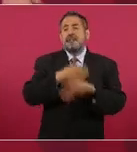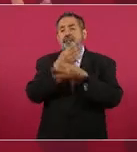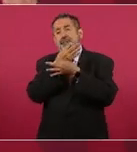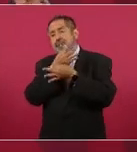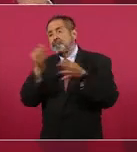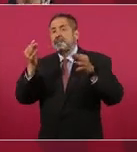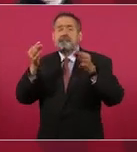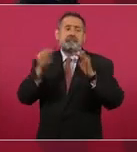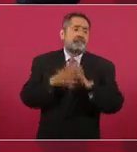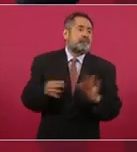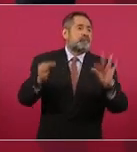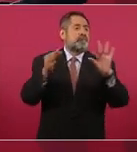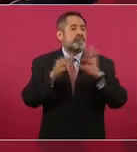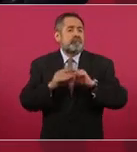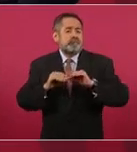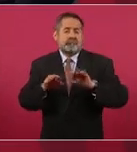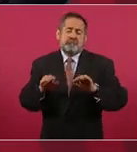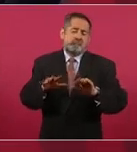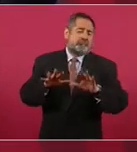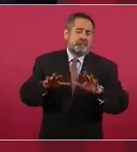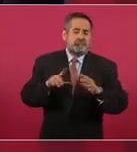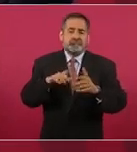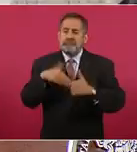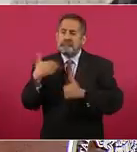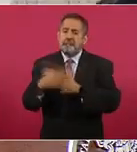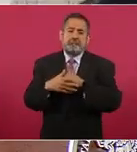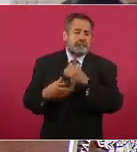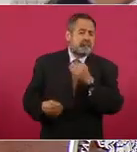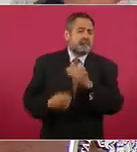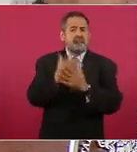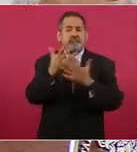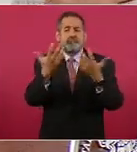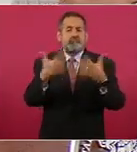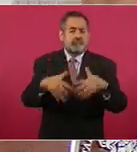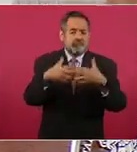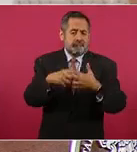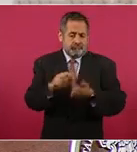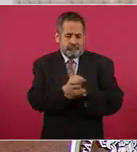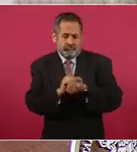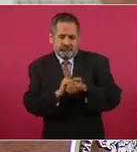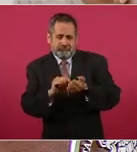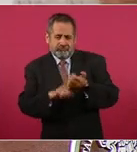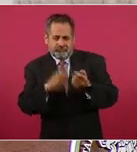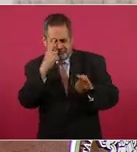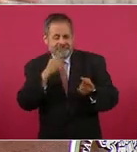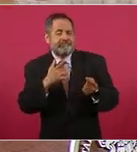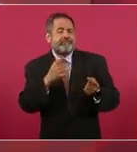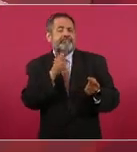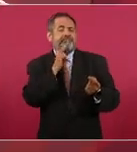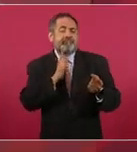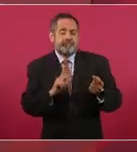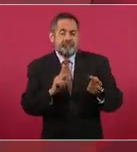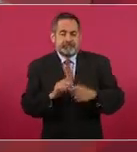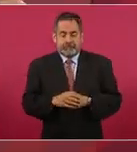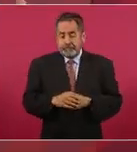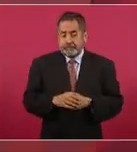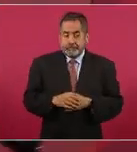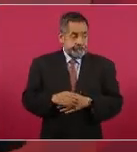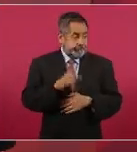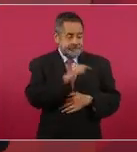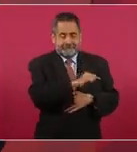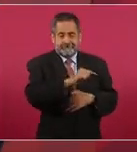con bombo y platillo de que van a construir una refinería. Y como tenían a todos los medios